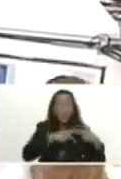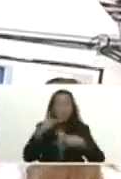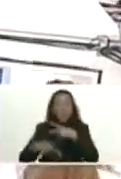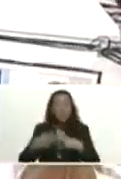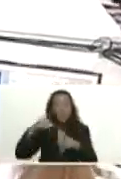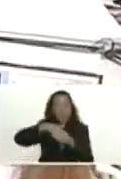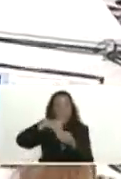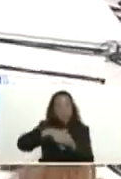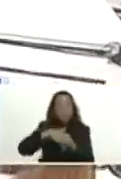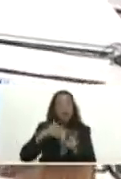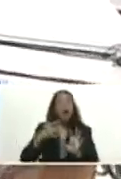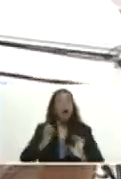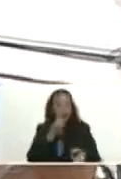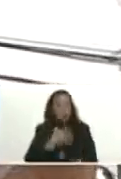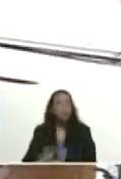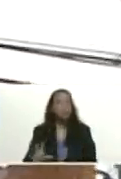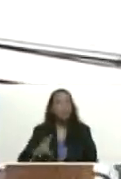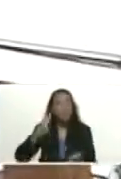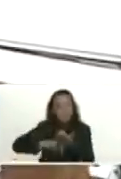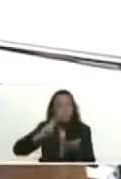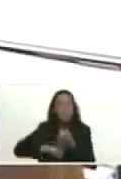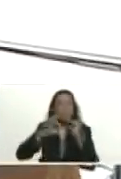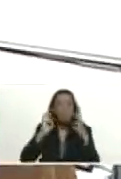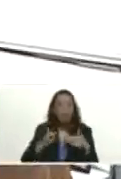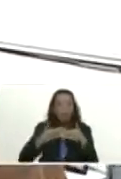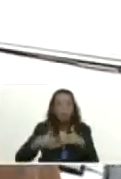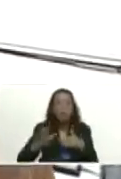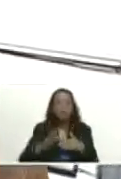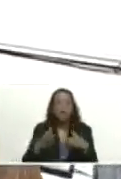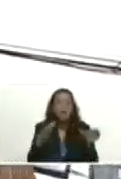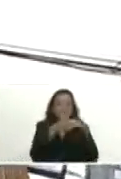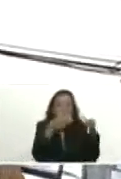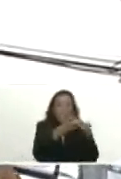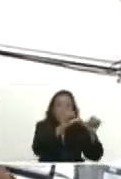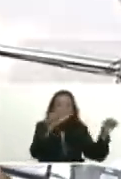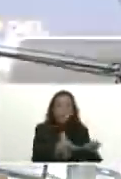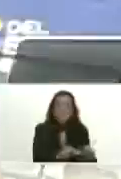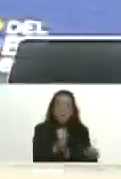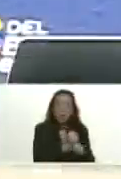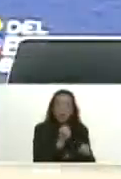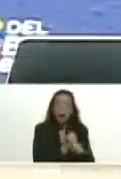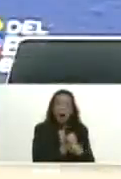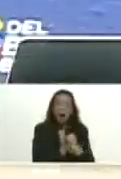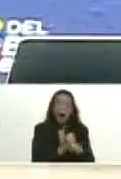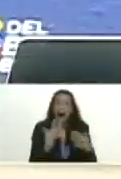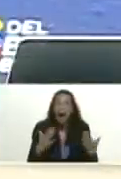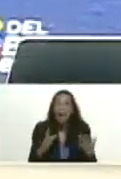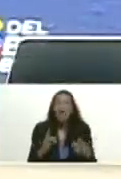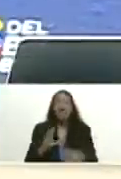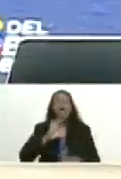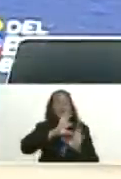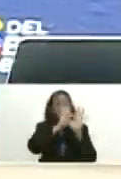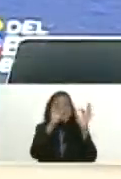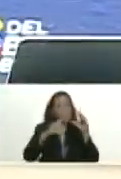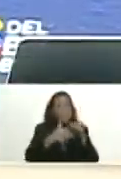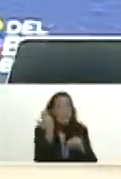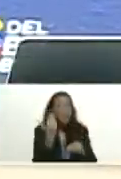políticos electorales, estoy seguro que el 1x10 será también un